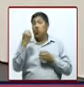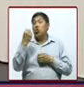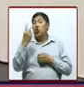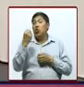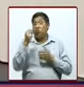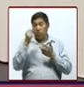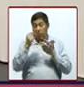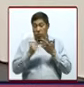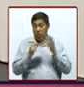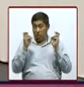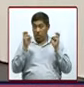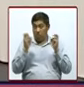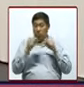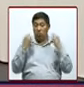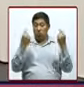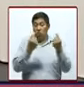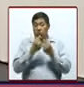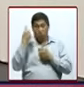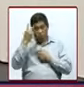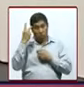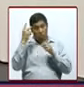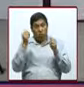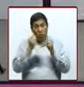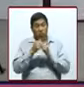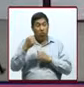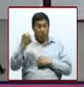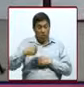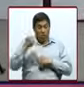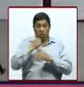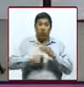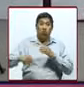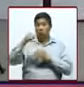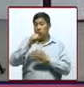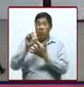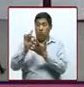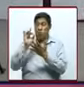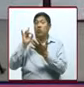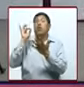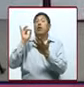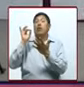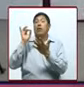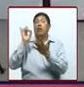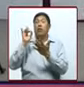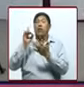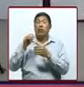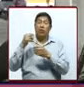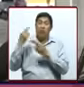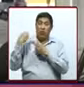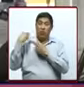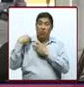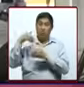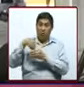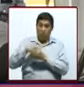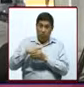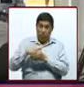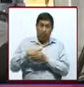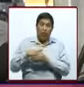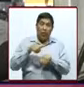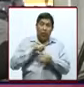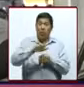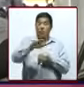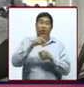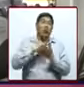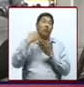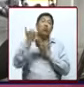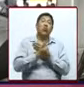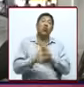de las fuerzas políticas con el Tribunal Supremo Electoral? Las mismas resolvieron que se envíe un proyecto de ley